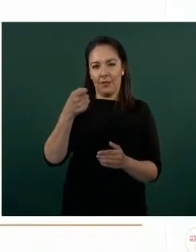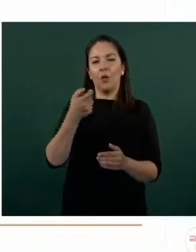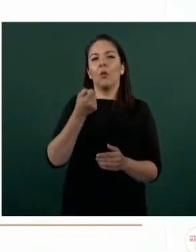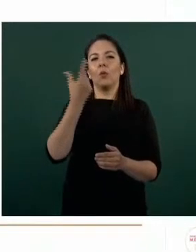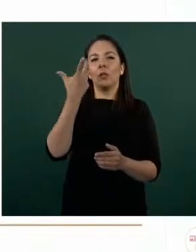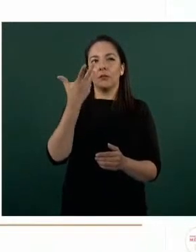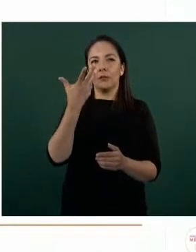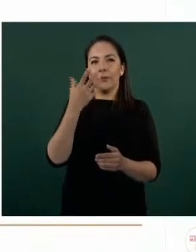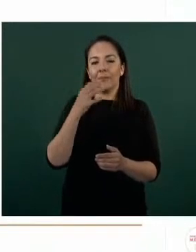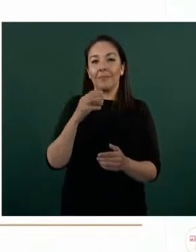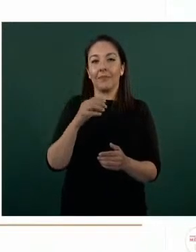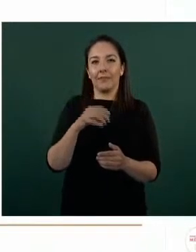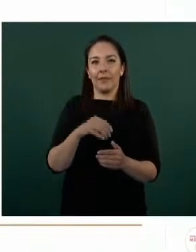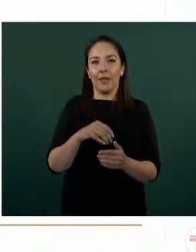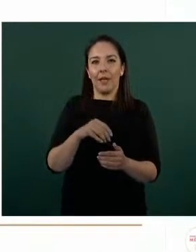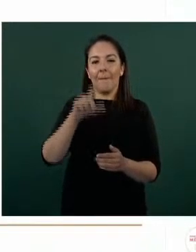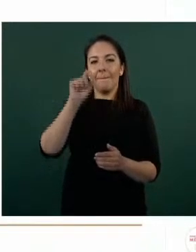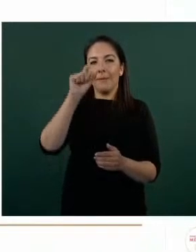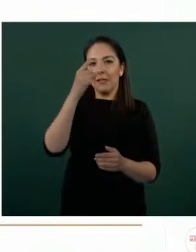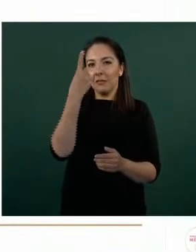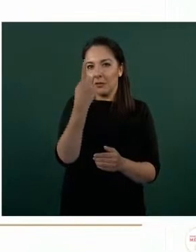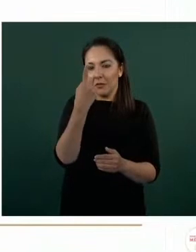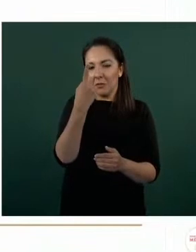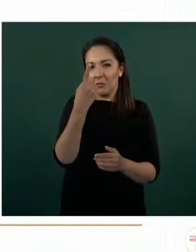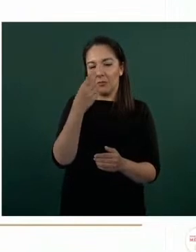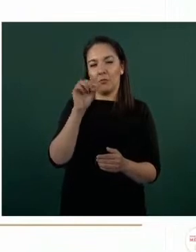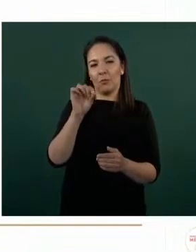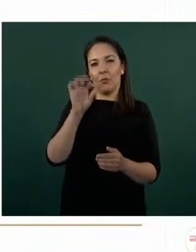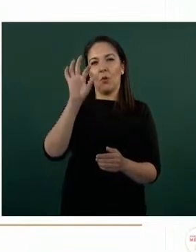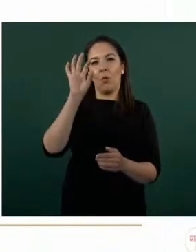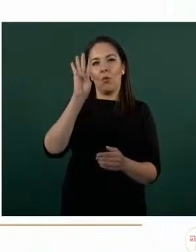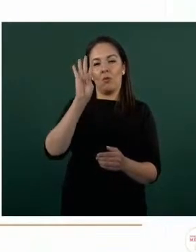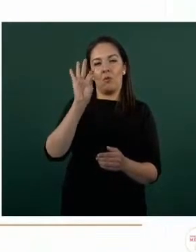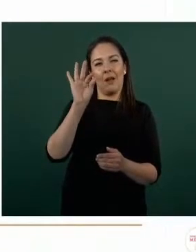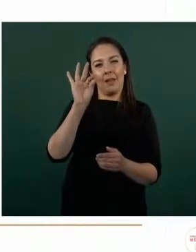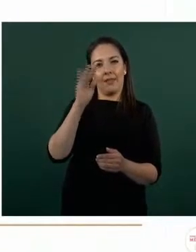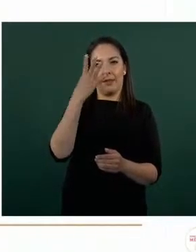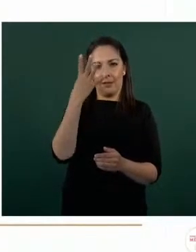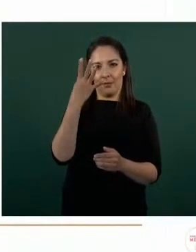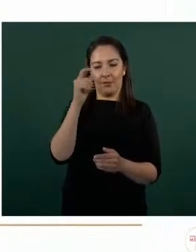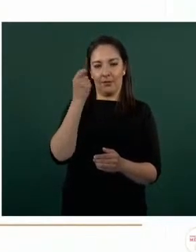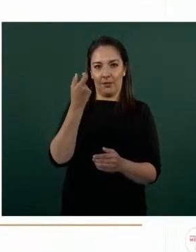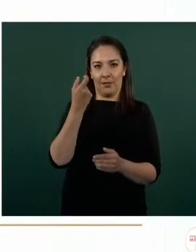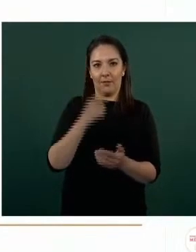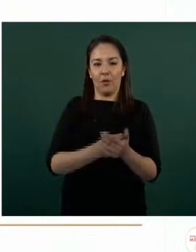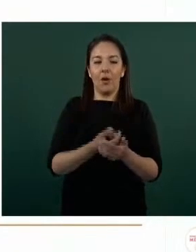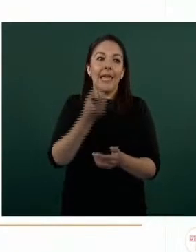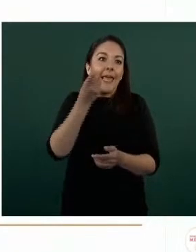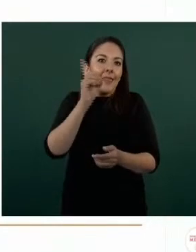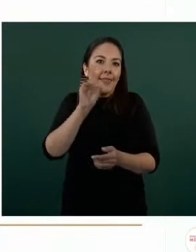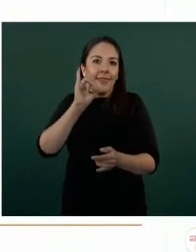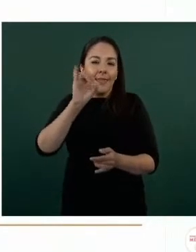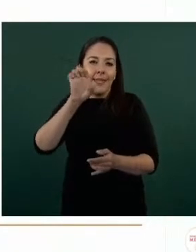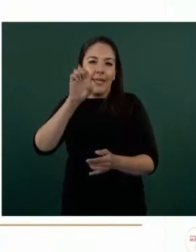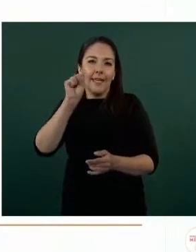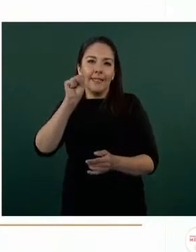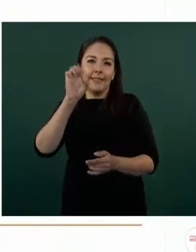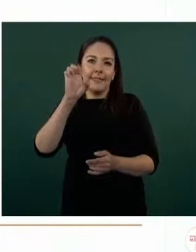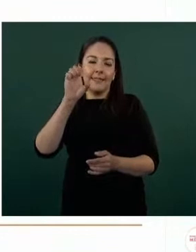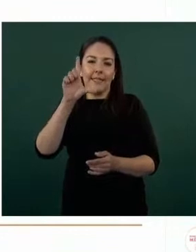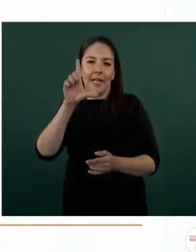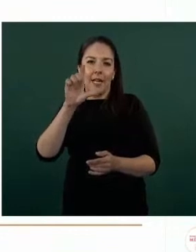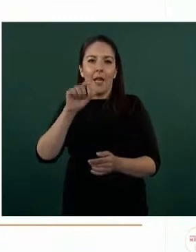Gutiérrez, Chiapas, 21 pesos 44 centavos por litro. Para el diésel, para el móvil, es Móvil en Victoria,